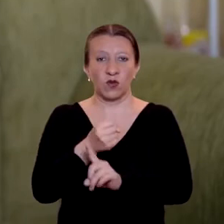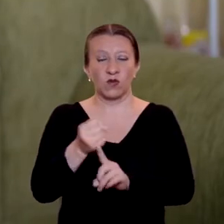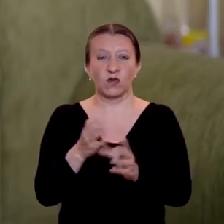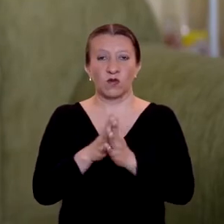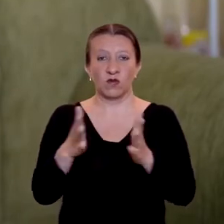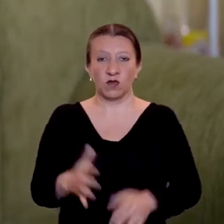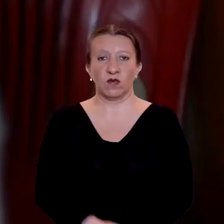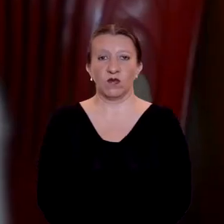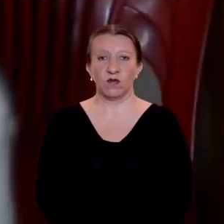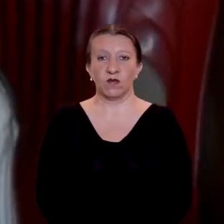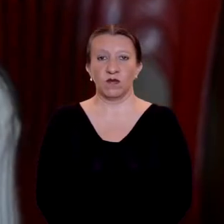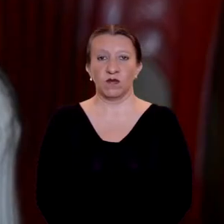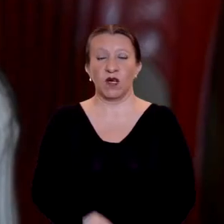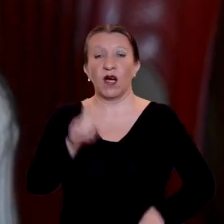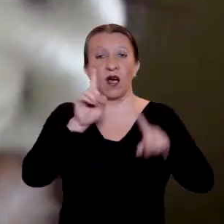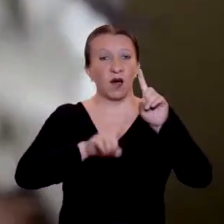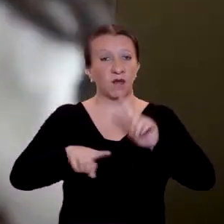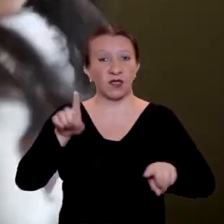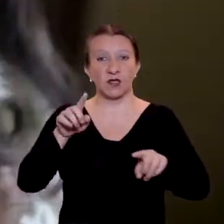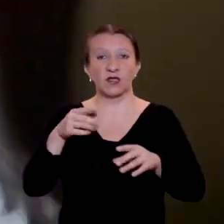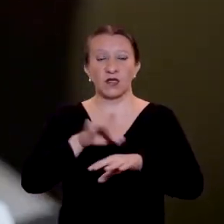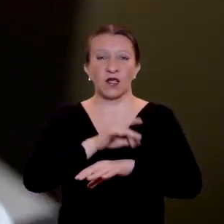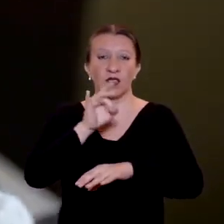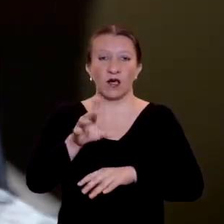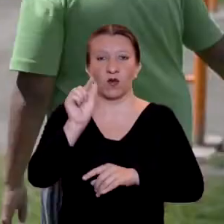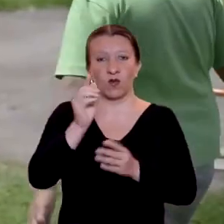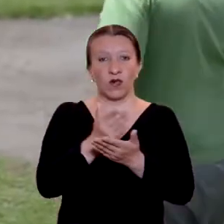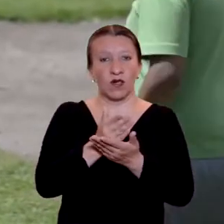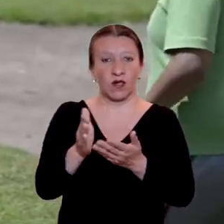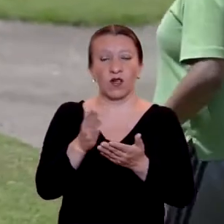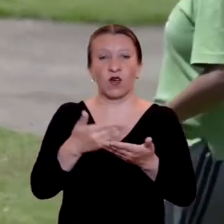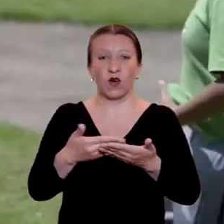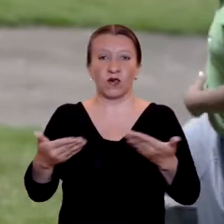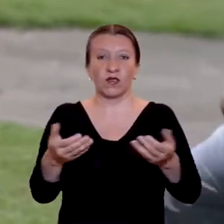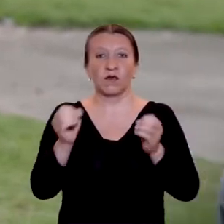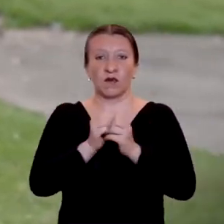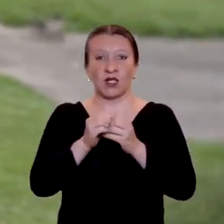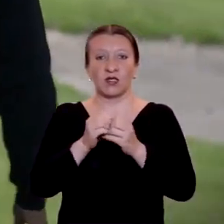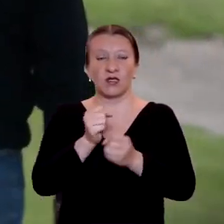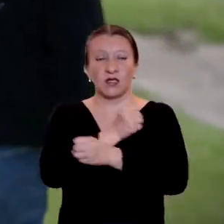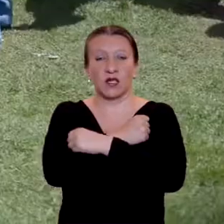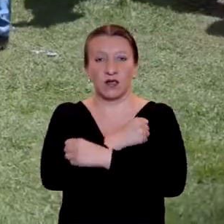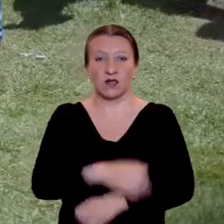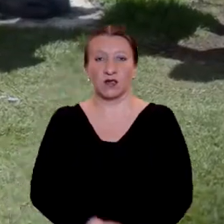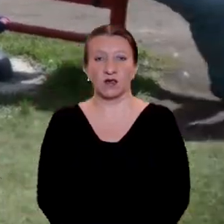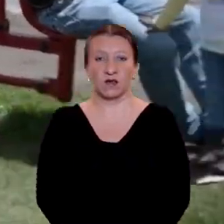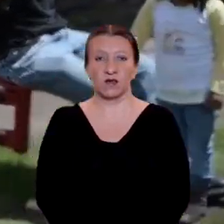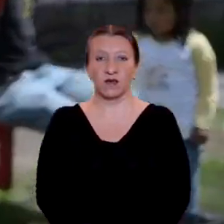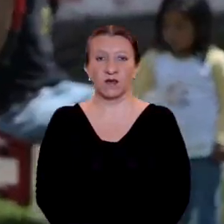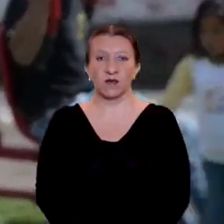sí. A veces dejando un poco de lado las cosas que a veces más quieres.